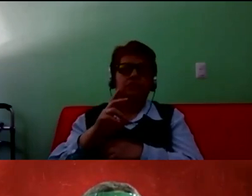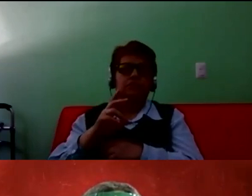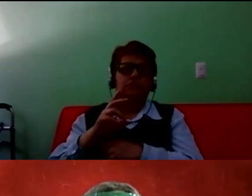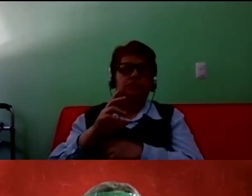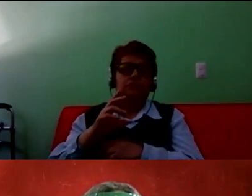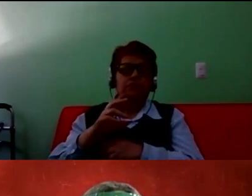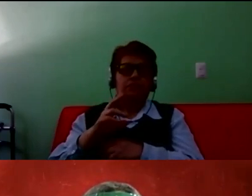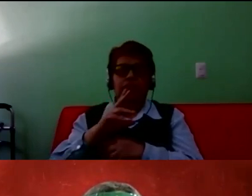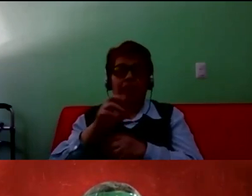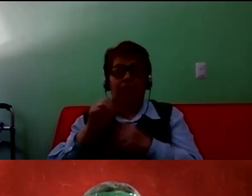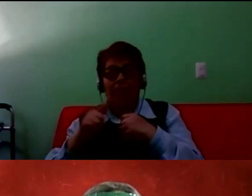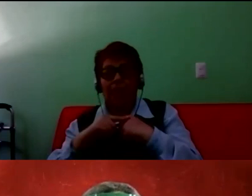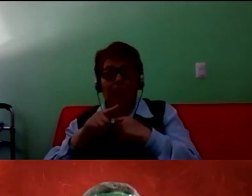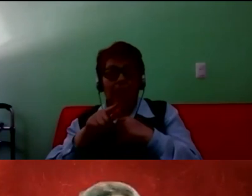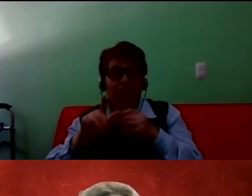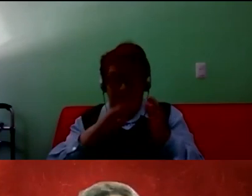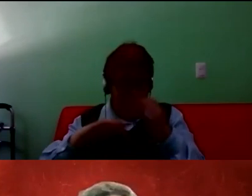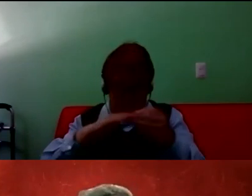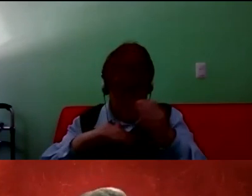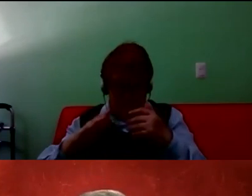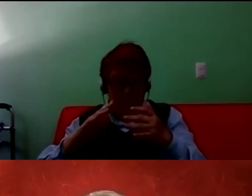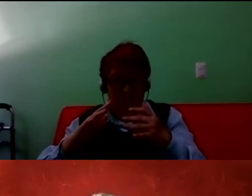Osorio, ya todos